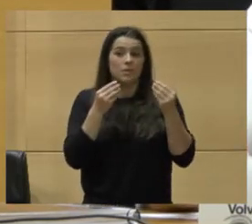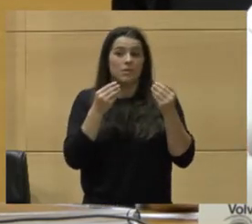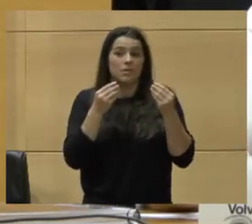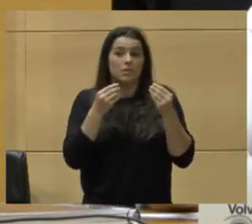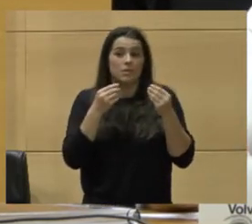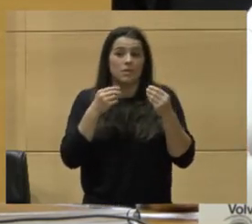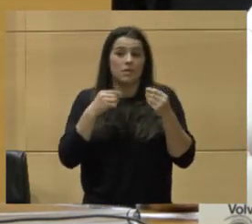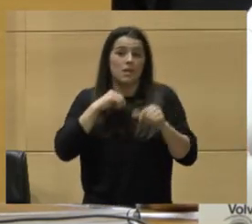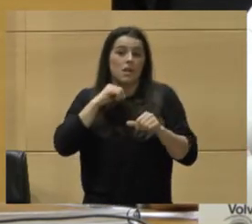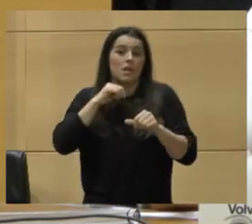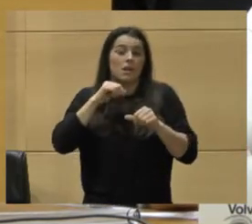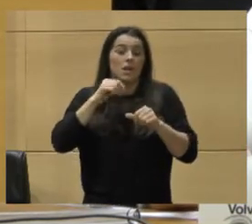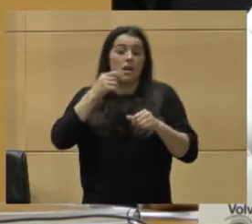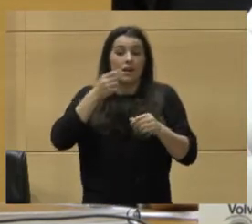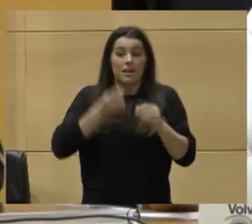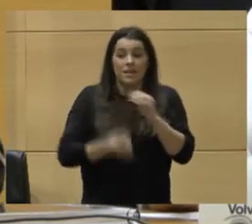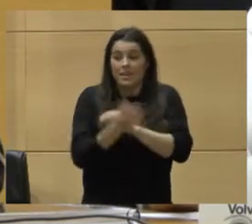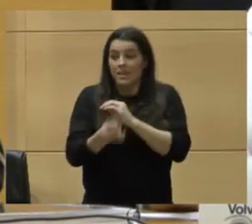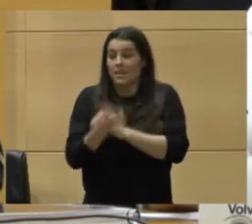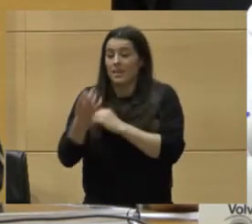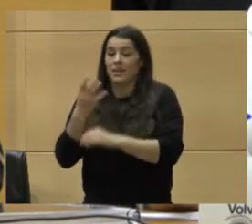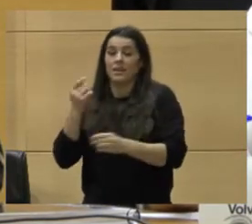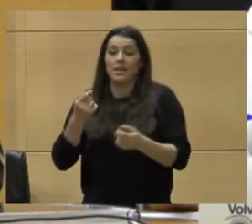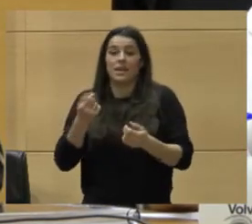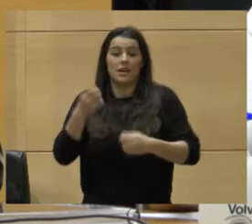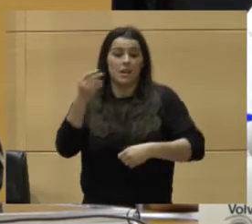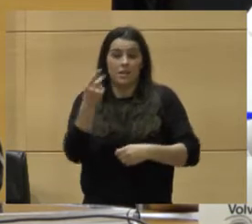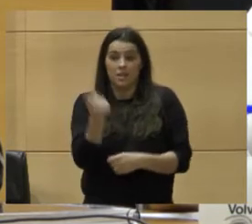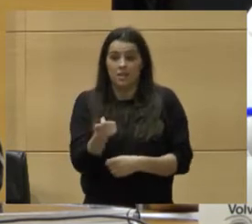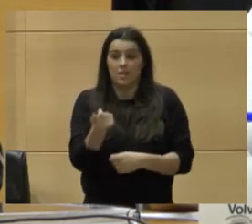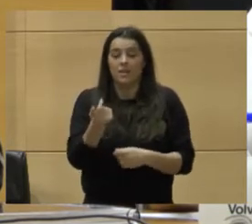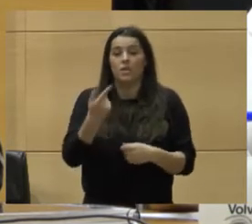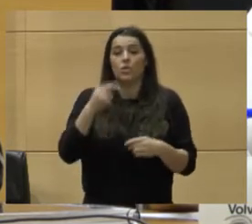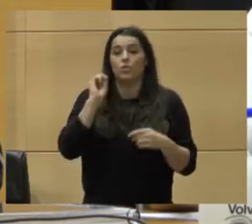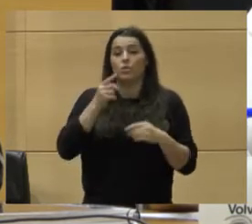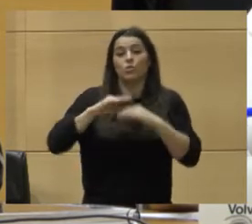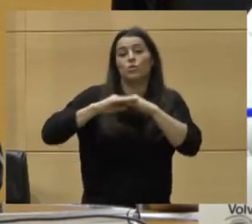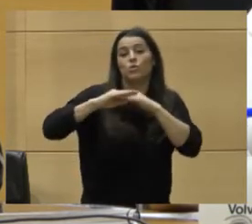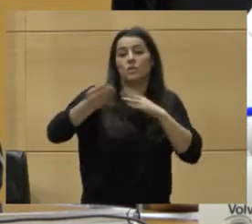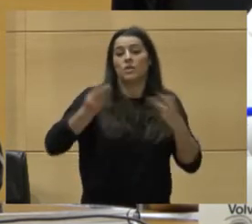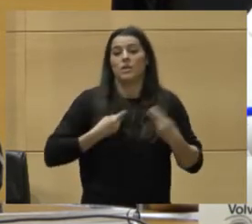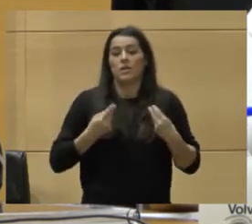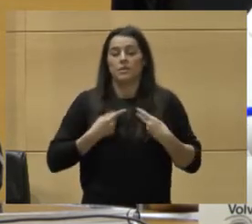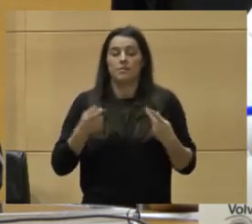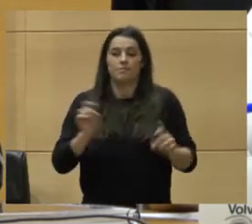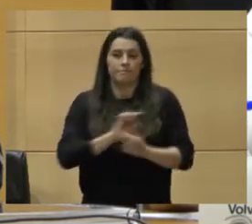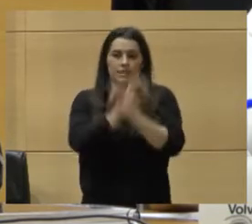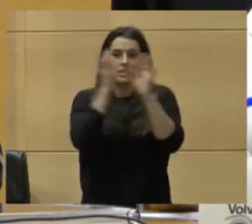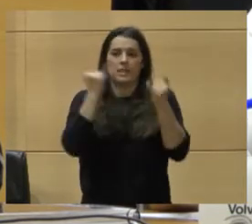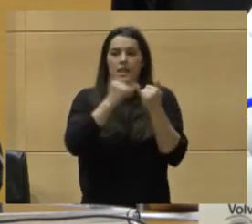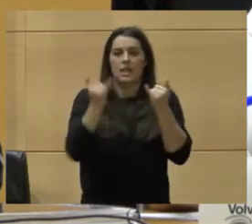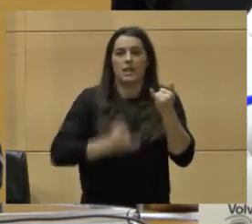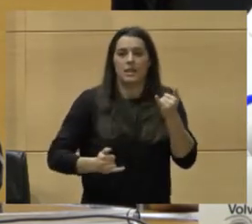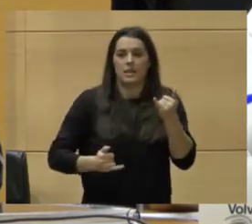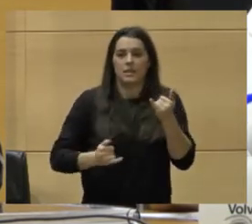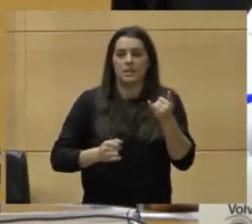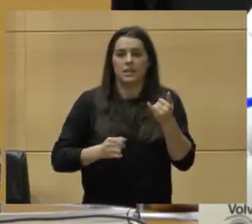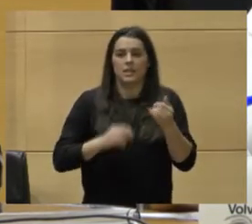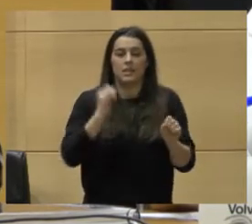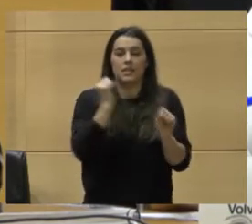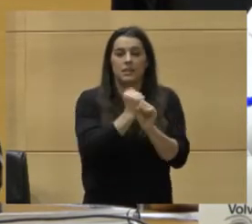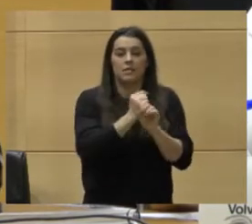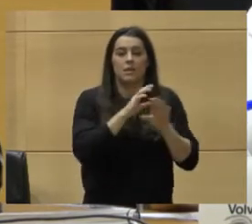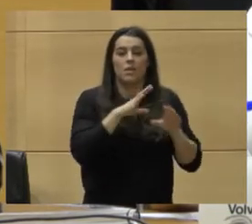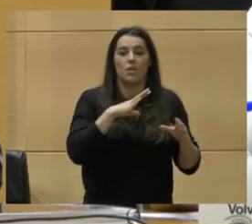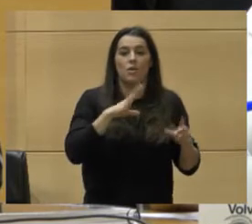reproducción ampliada de capital sino la necesidad de la sostenibilidad de la vida es evidente que no nos encontramos con una crisis del empleo nos encontramos no